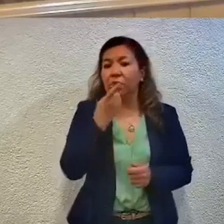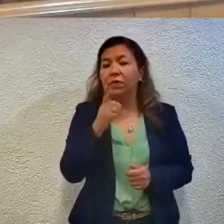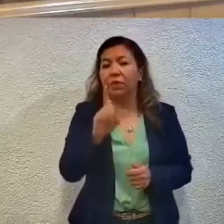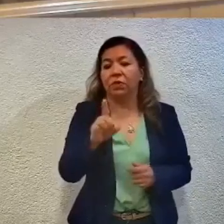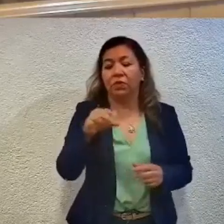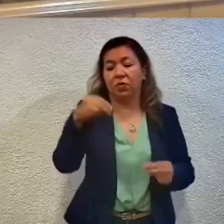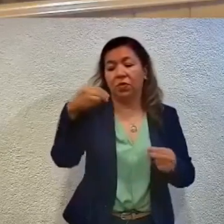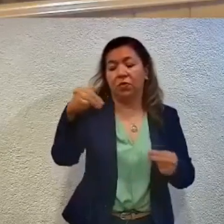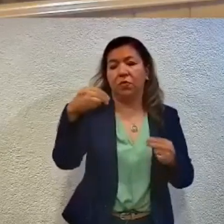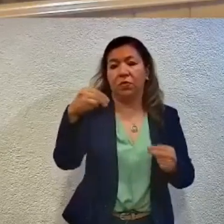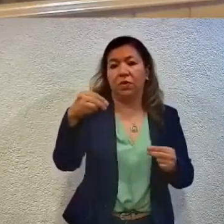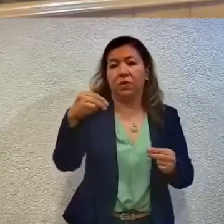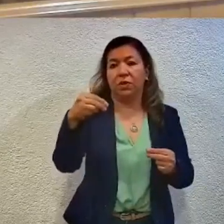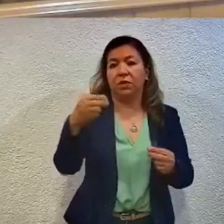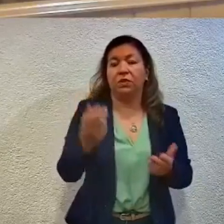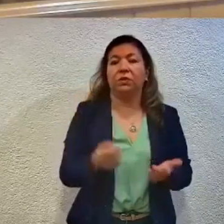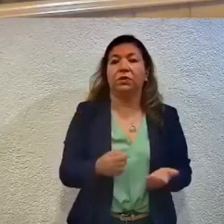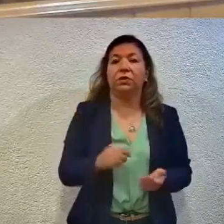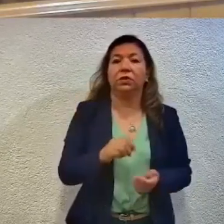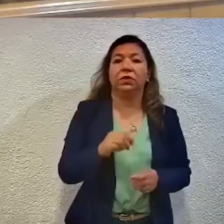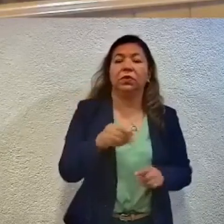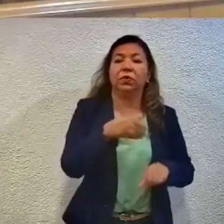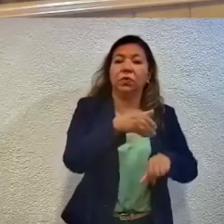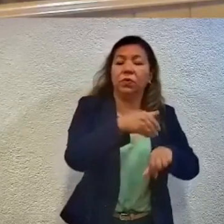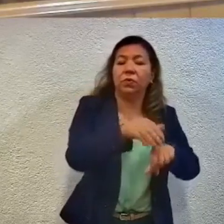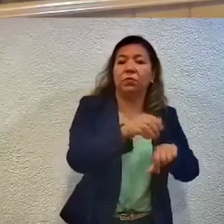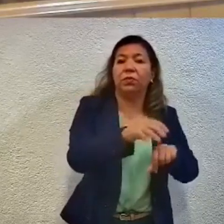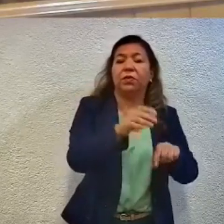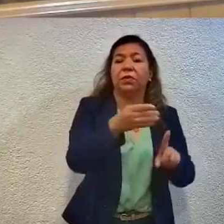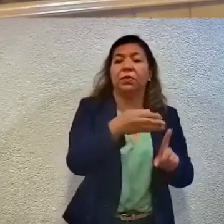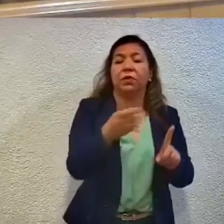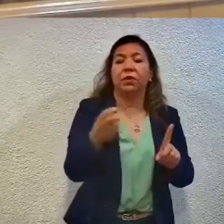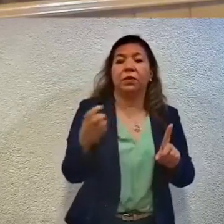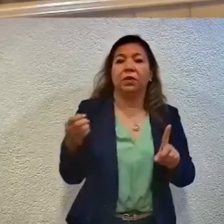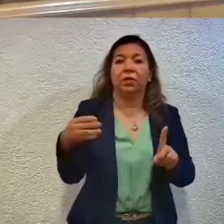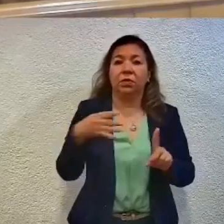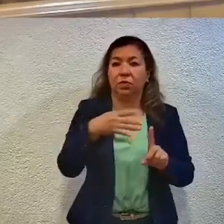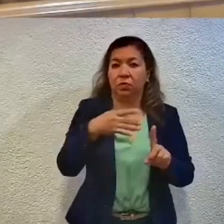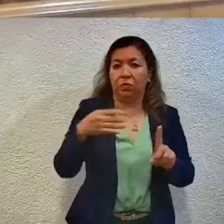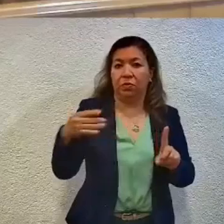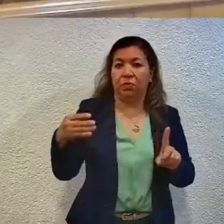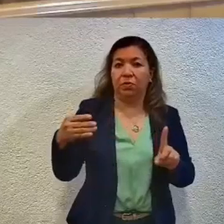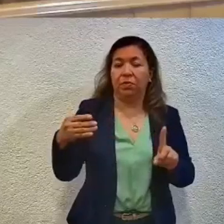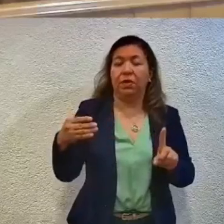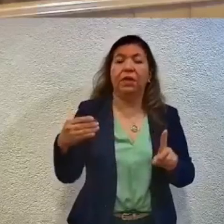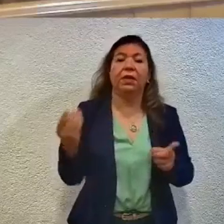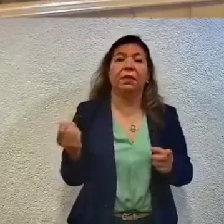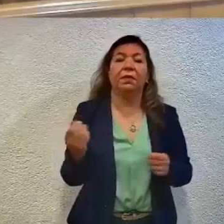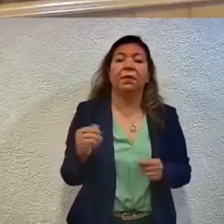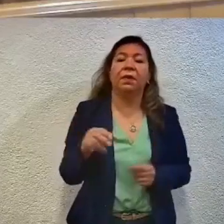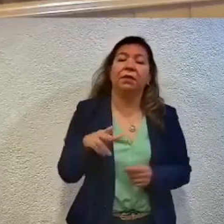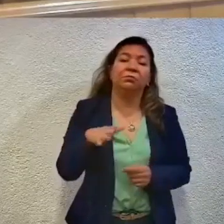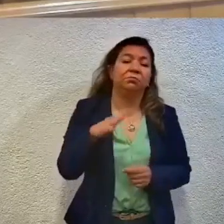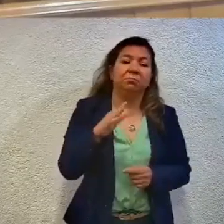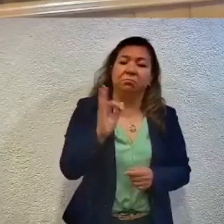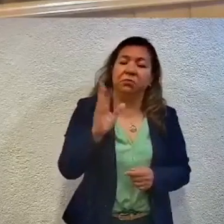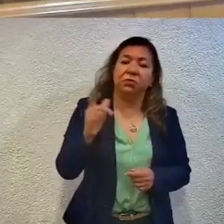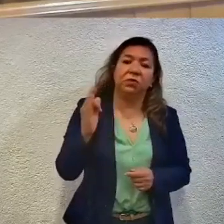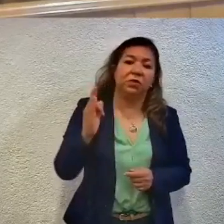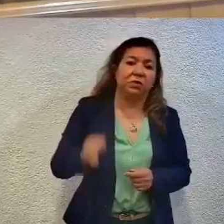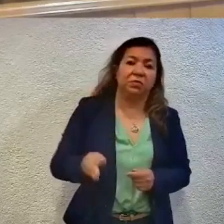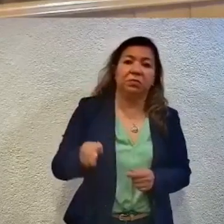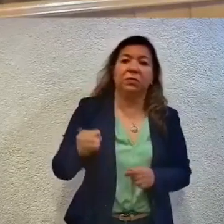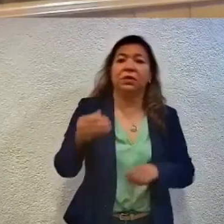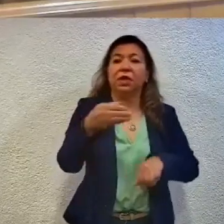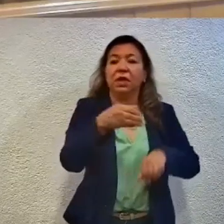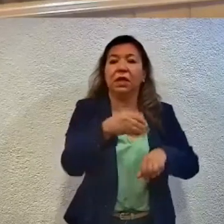oficio 675, diagonal 2024, mediante el cual se le niega el recuento de votos, negativa emitida por el Consejo